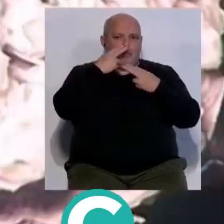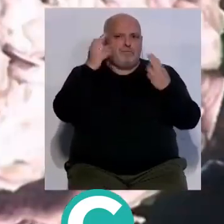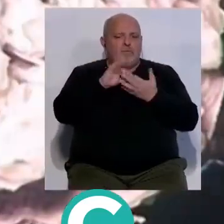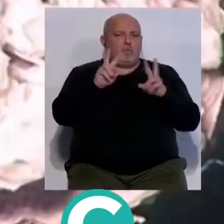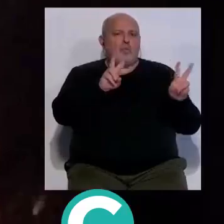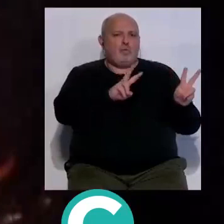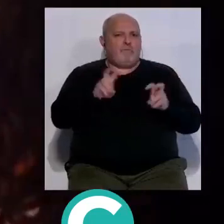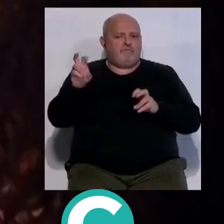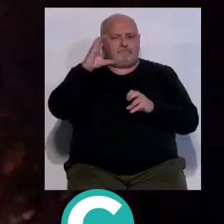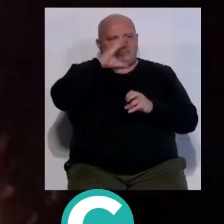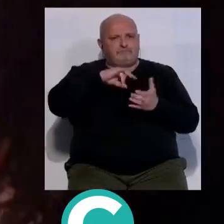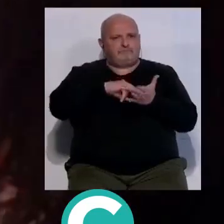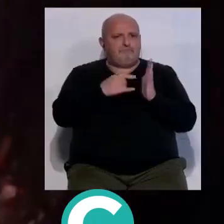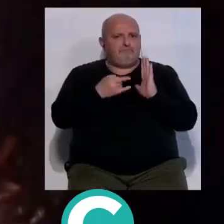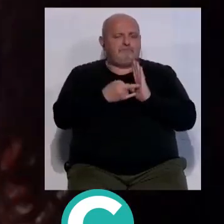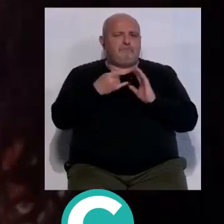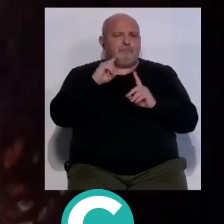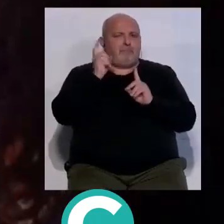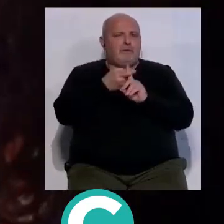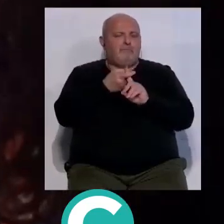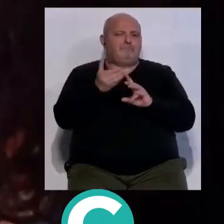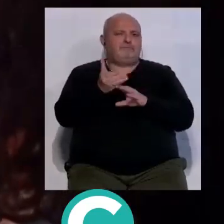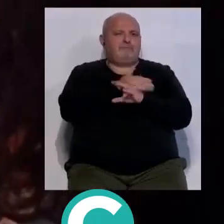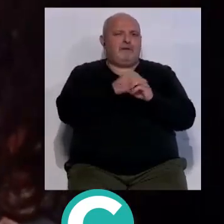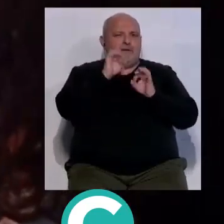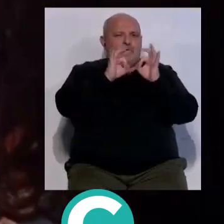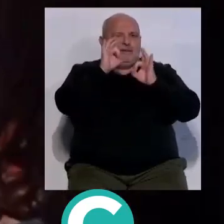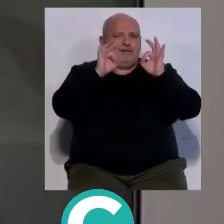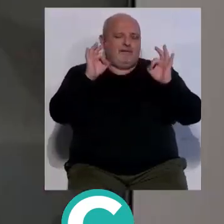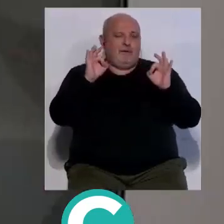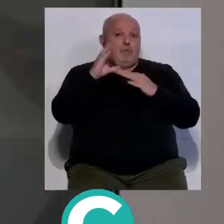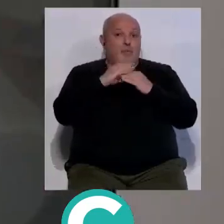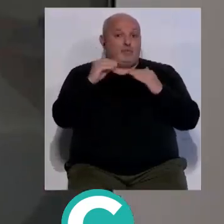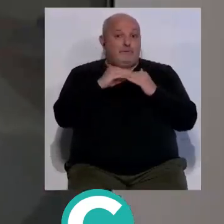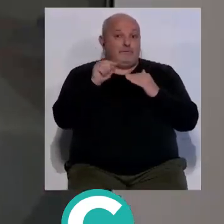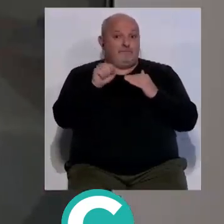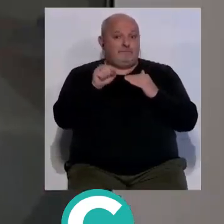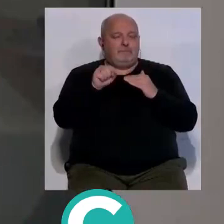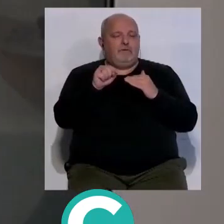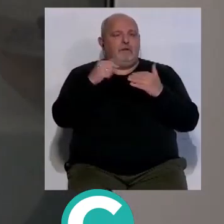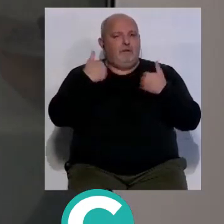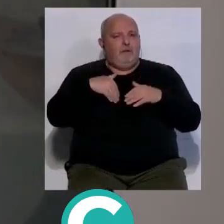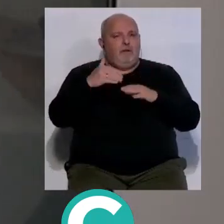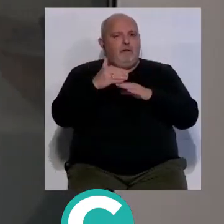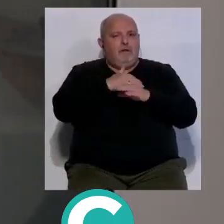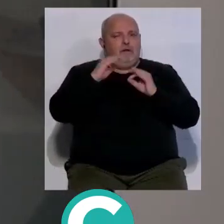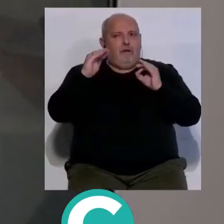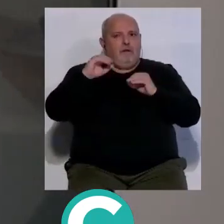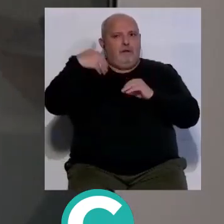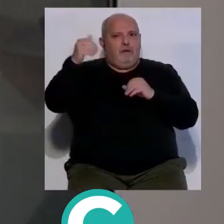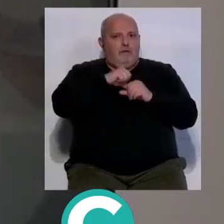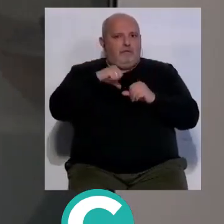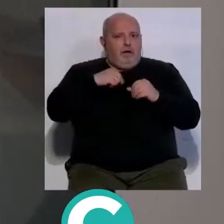servicios científico-técnicos para la detección de biomarcadores, cuya utilización debía externalizarse hasta el